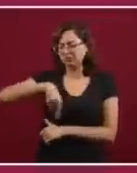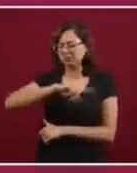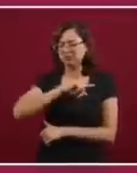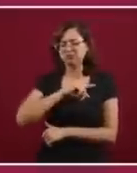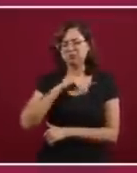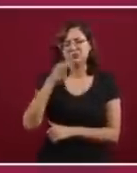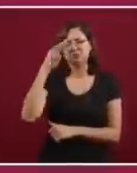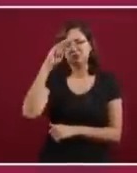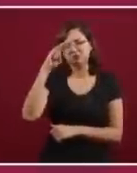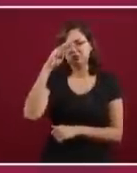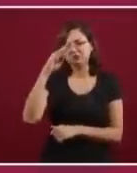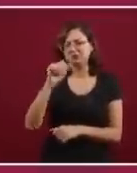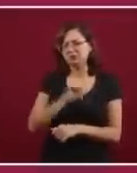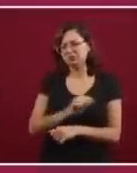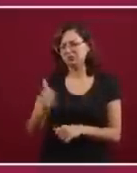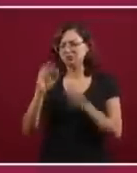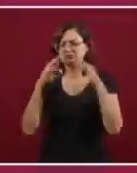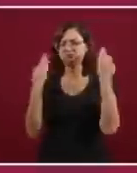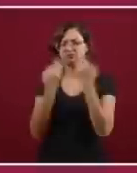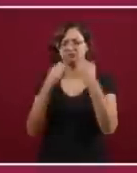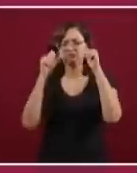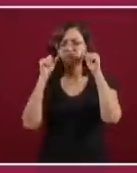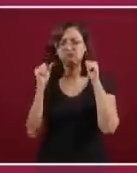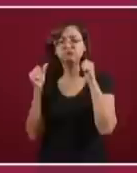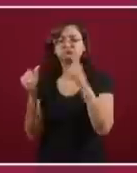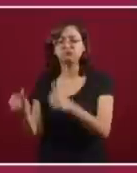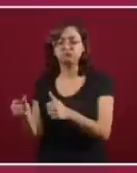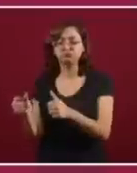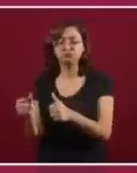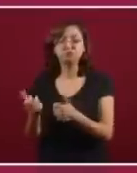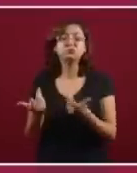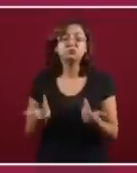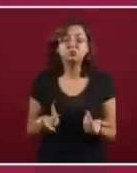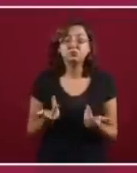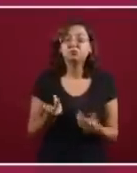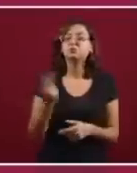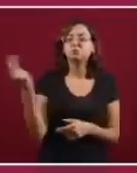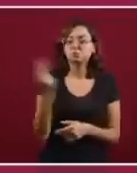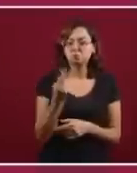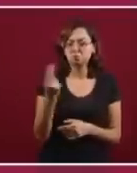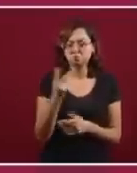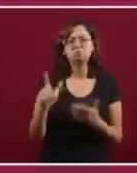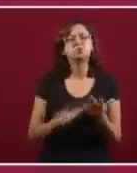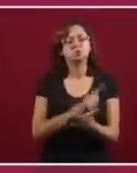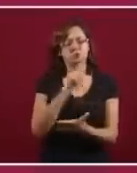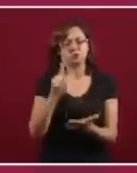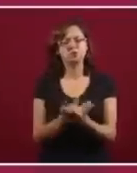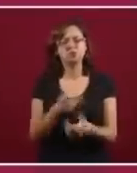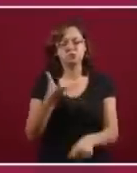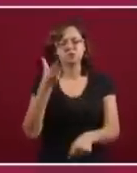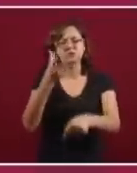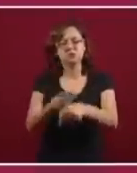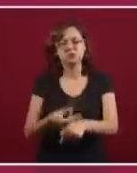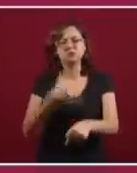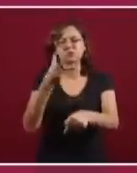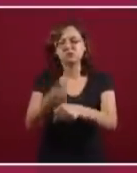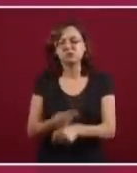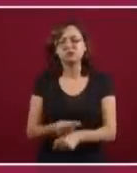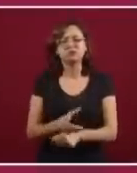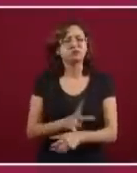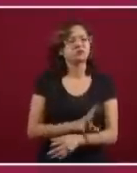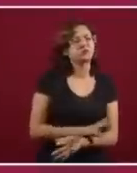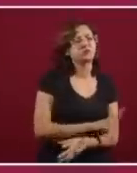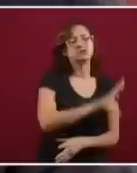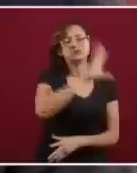atenderlo bien y si se necesita se modifican las leyes y se aplica todo